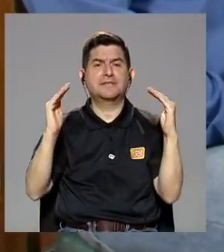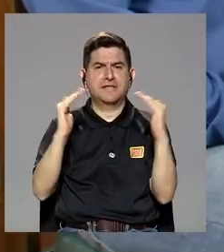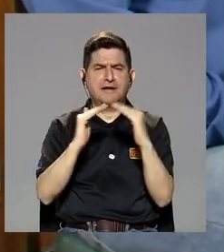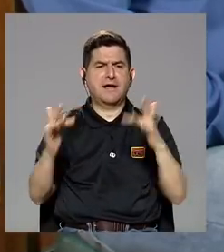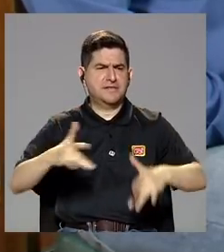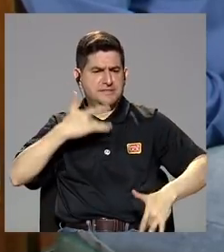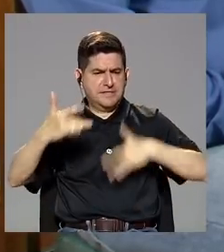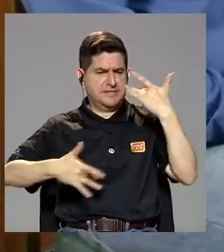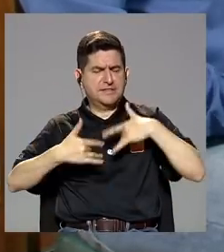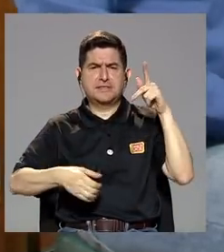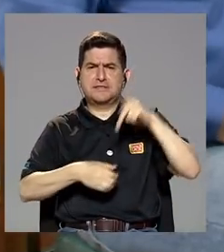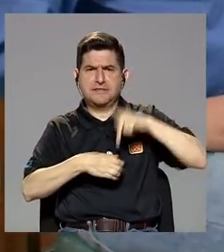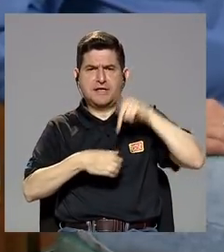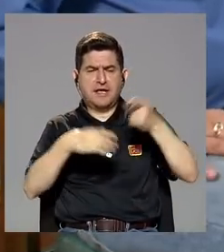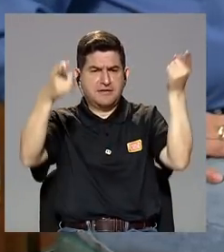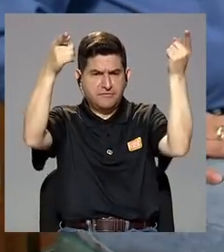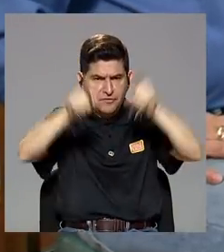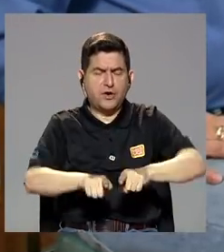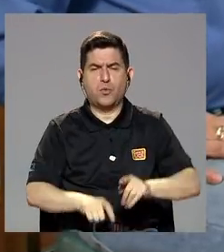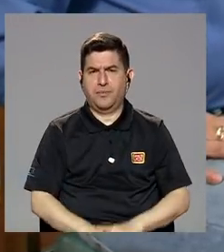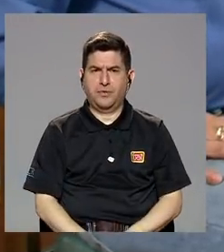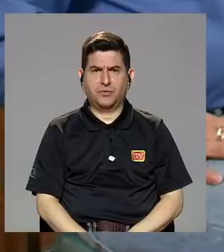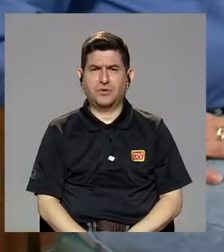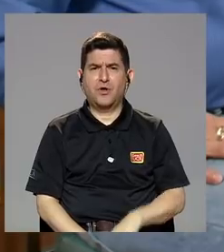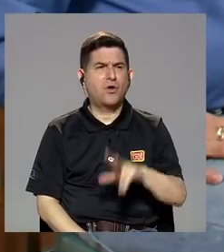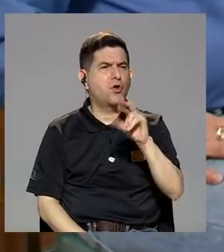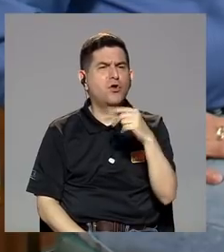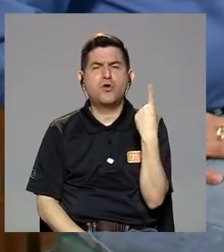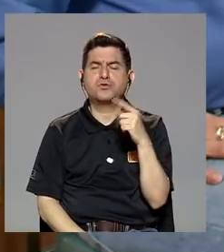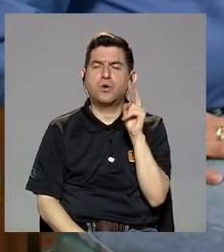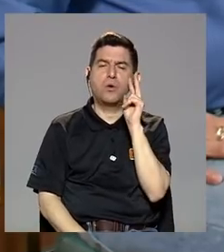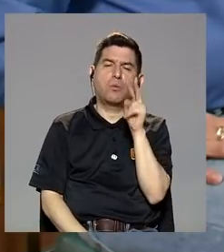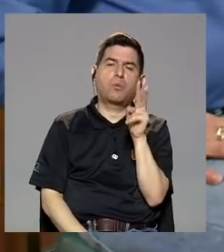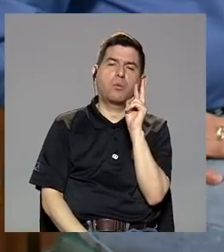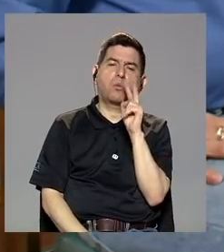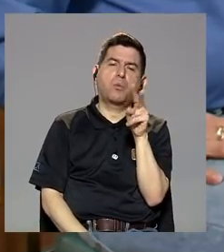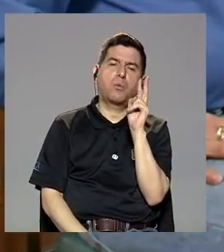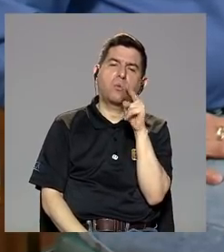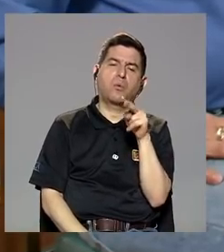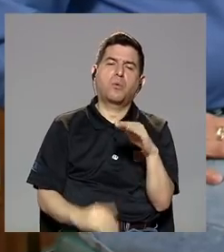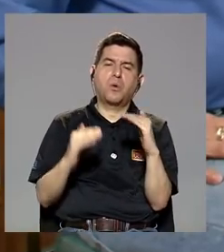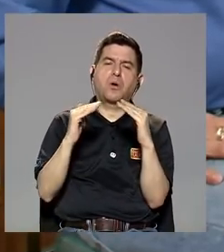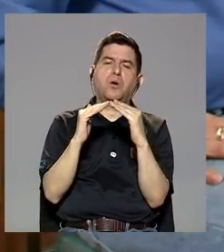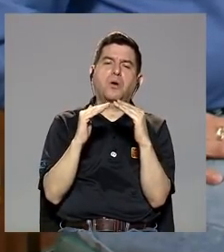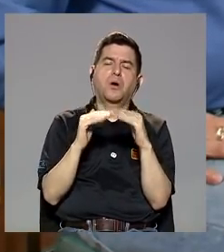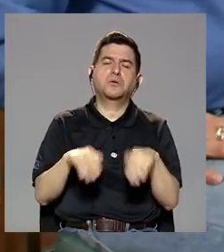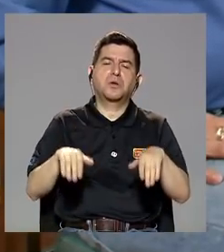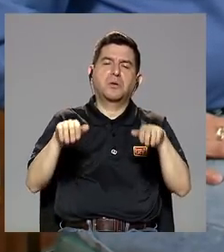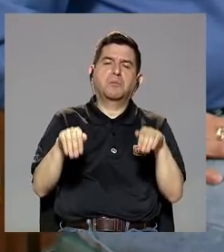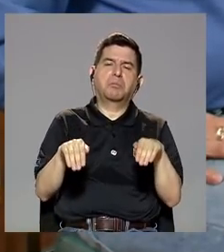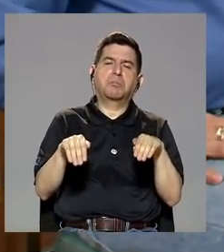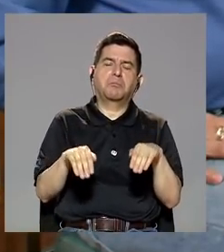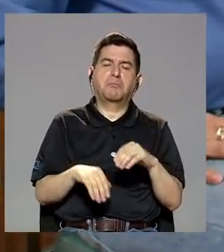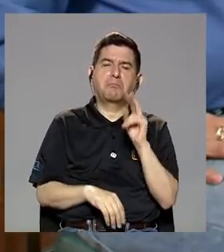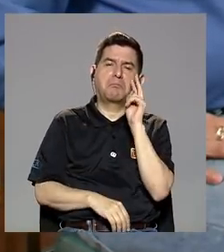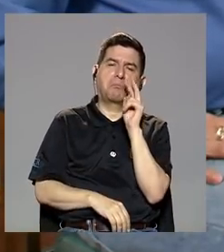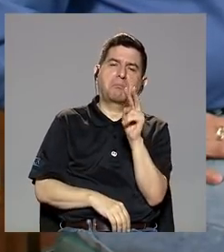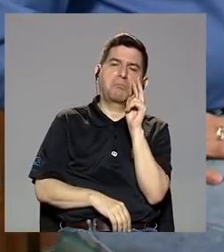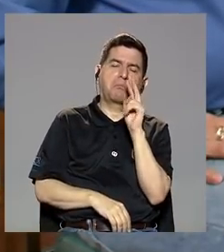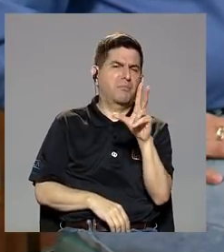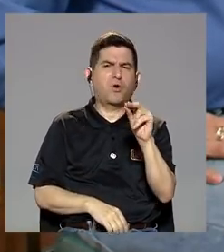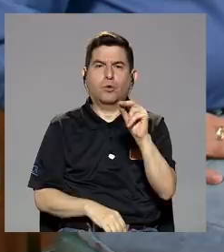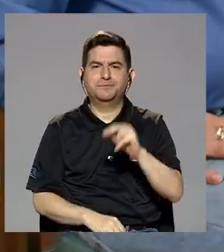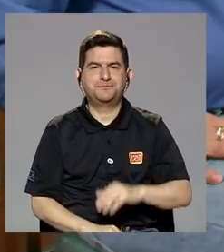sentirse partícipe del fenómeno no mero espectador que está en la casa viendo la pantalla y